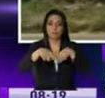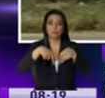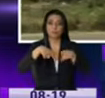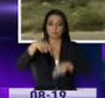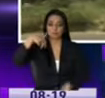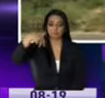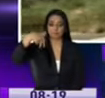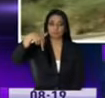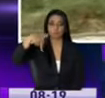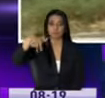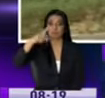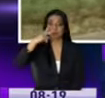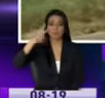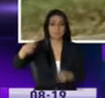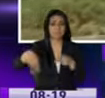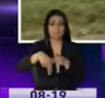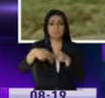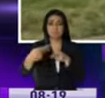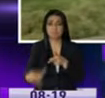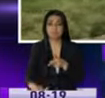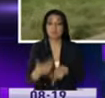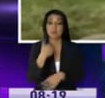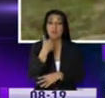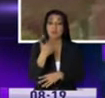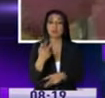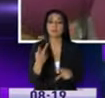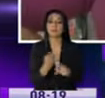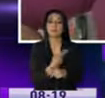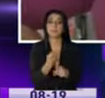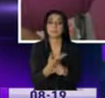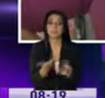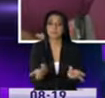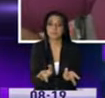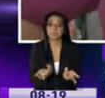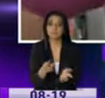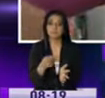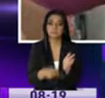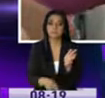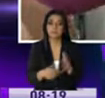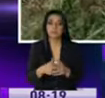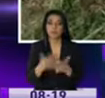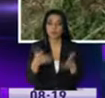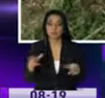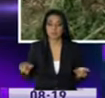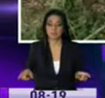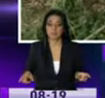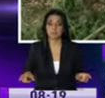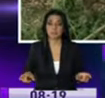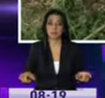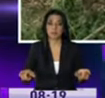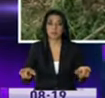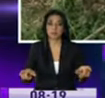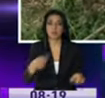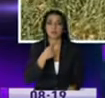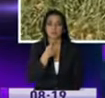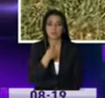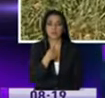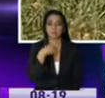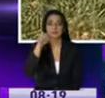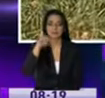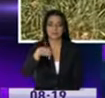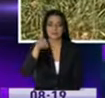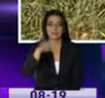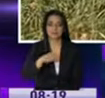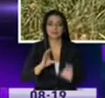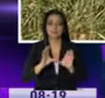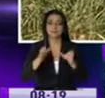auto que no les ven, sucede alguna desgracia y luego las lamentaciones. Todo esto se da porque no hay veredas. Sí, yo sé lo que me está diciendo los